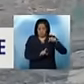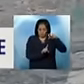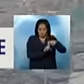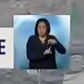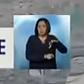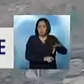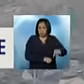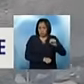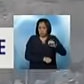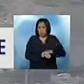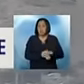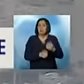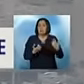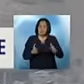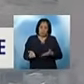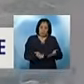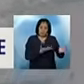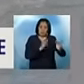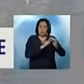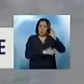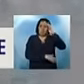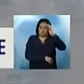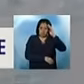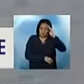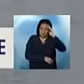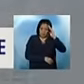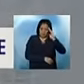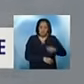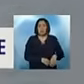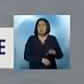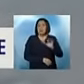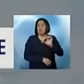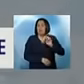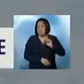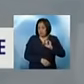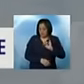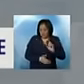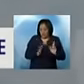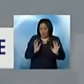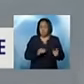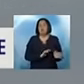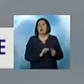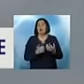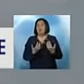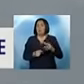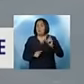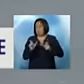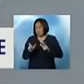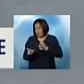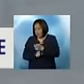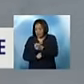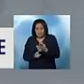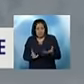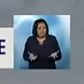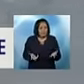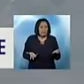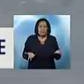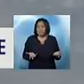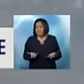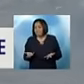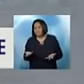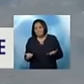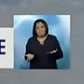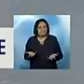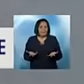intervenir. Se nos ha informado que lo han trasladado hacia la comisaría de Ensenada. Por lo pronto, heridos, en realidad,